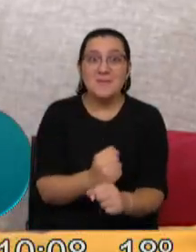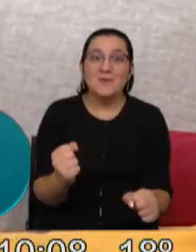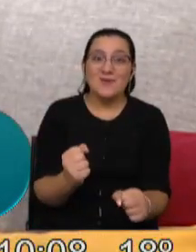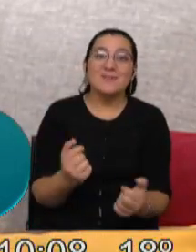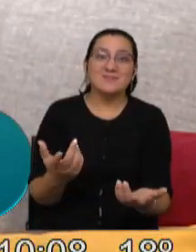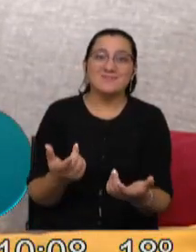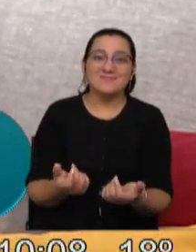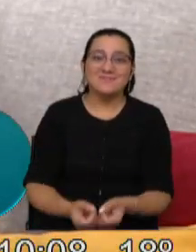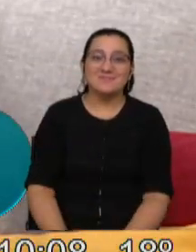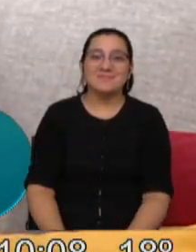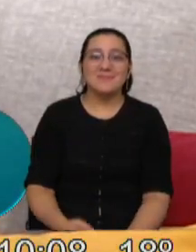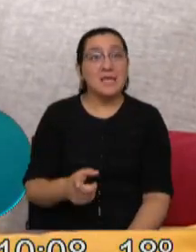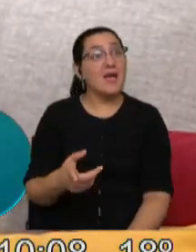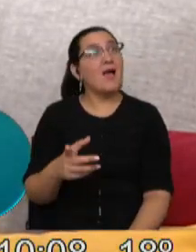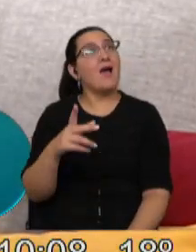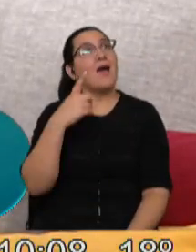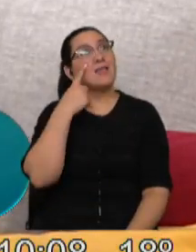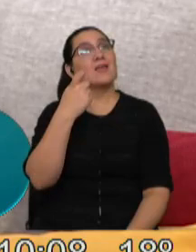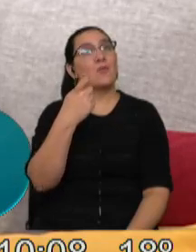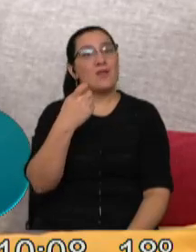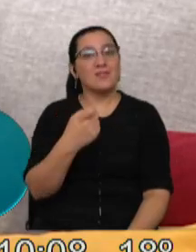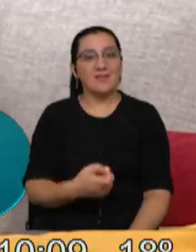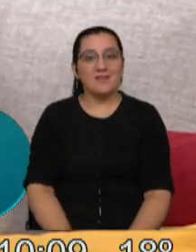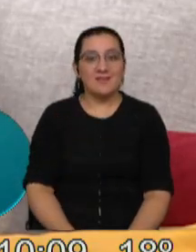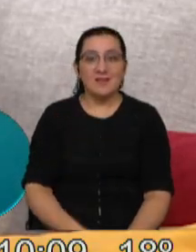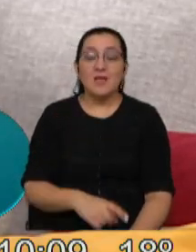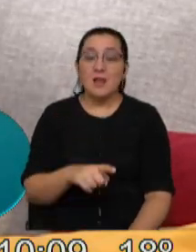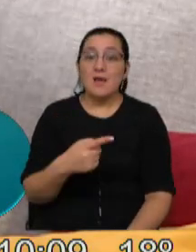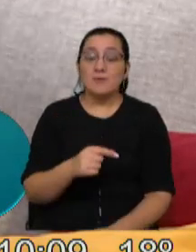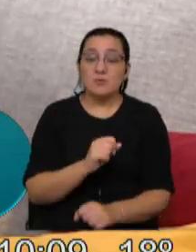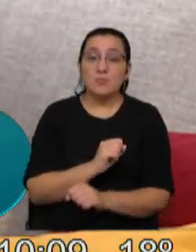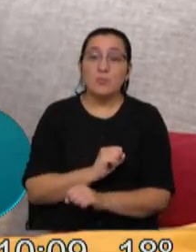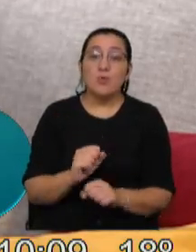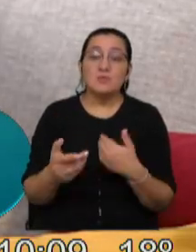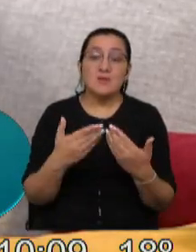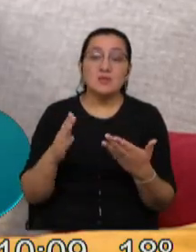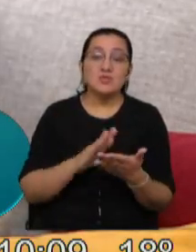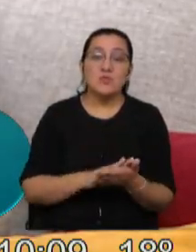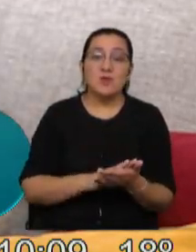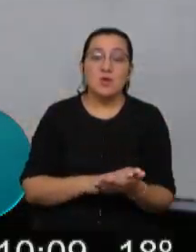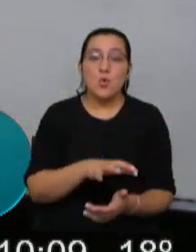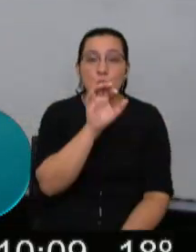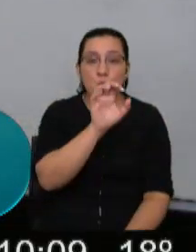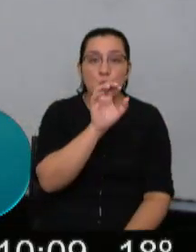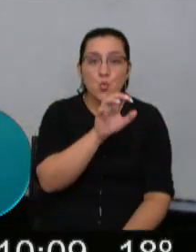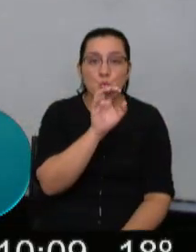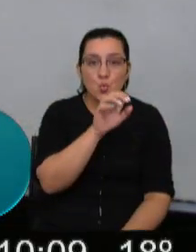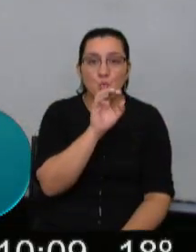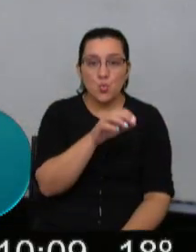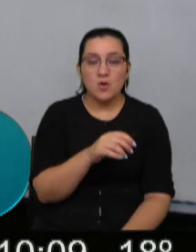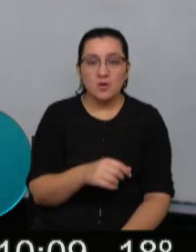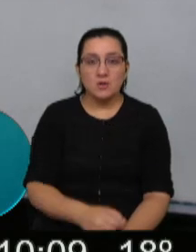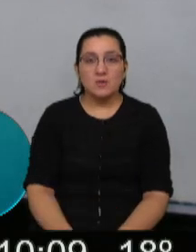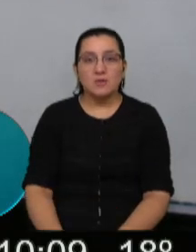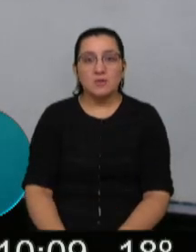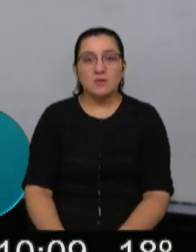en realidad te voy a premiar. Y ahí como que se desbloquea una pantalla. Sí, en la próxima podemos hablar del timbre. Yo también voy a salir con pastillitas para darle premio a los señores